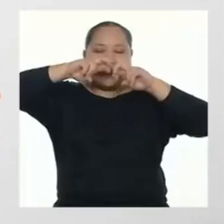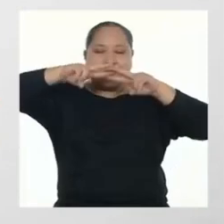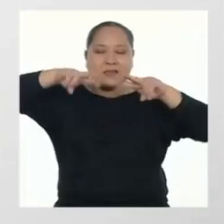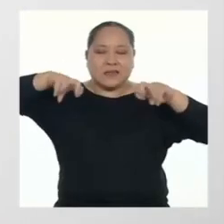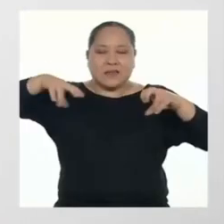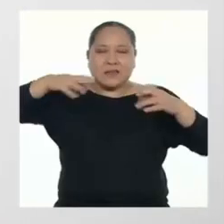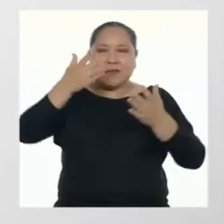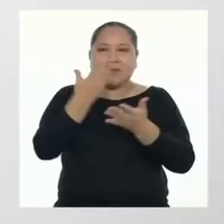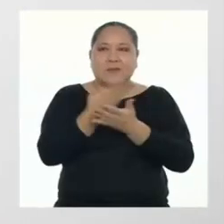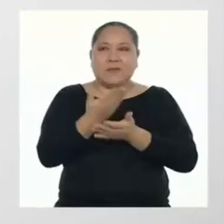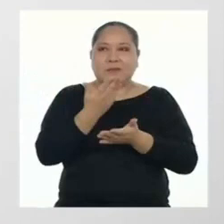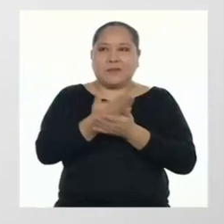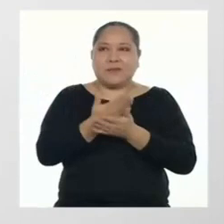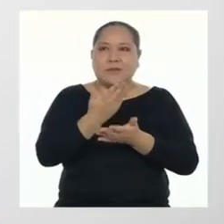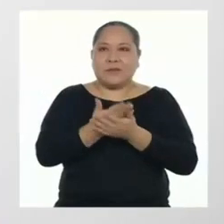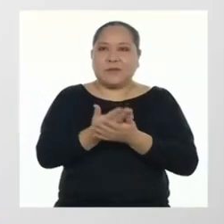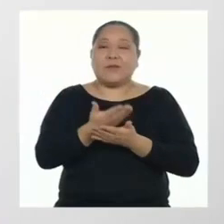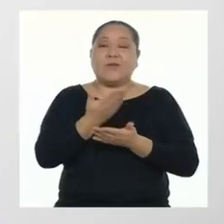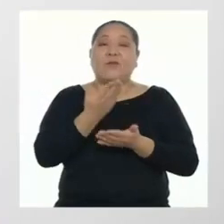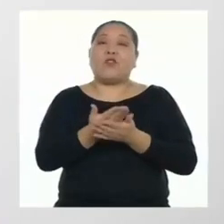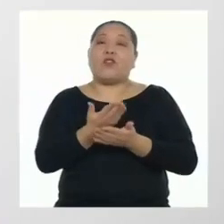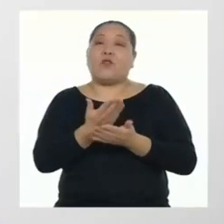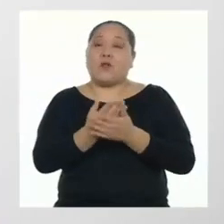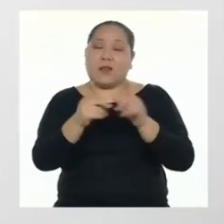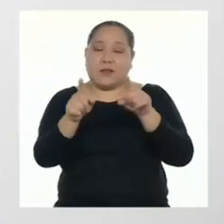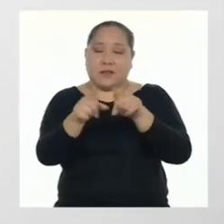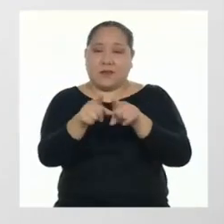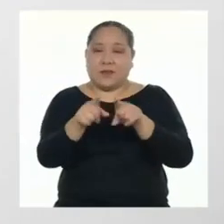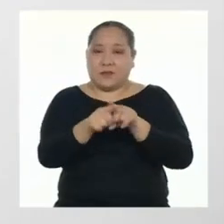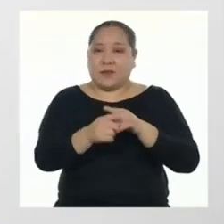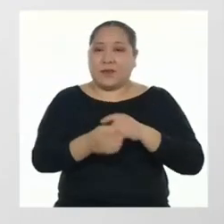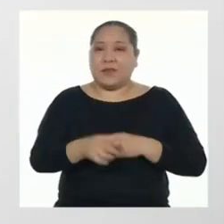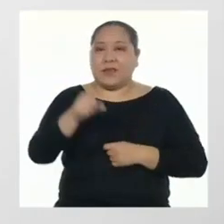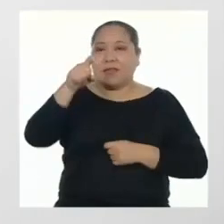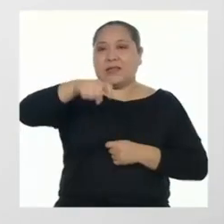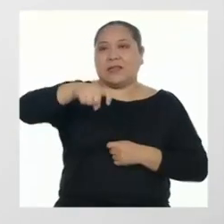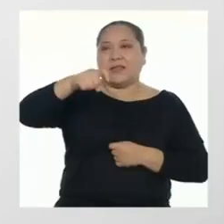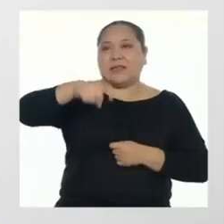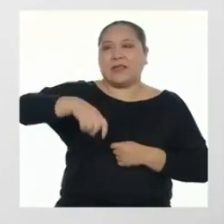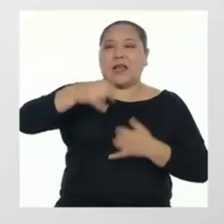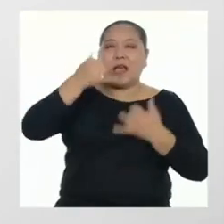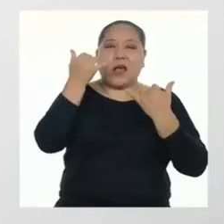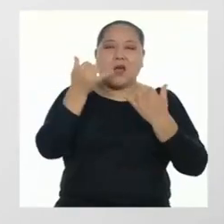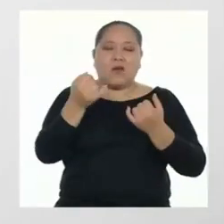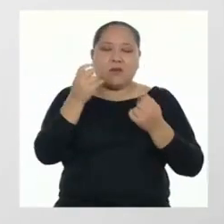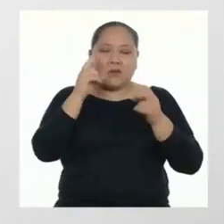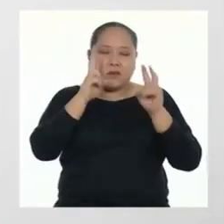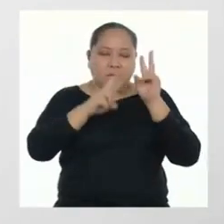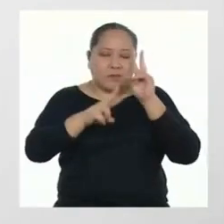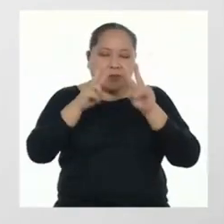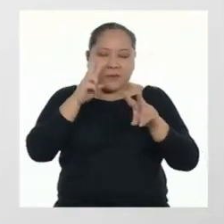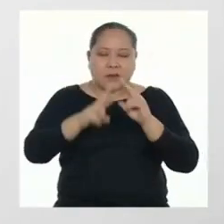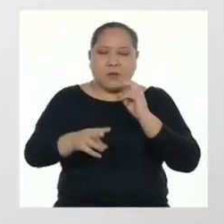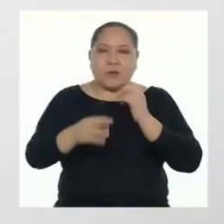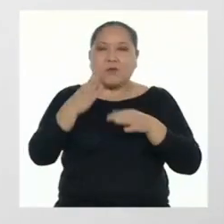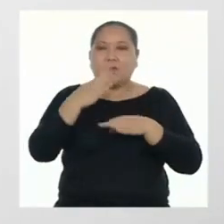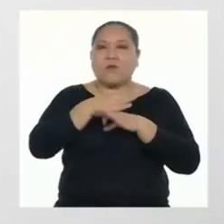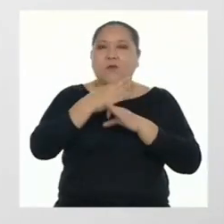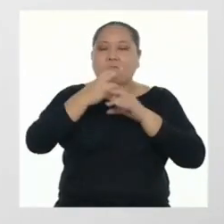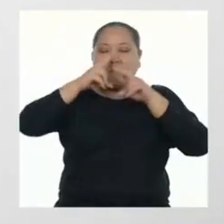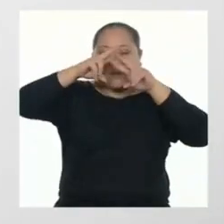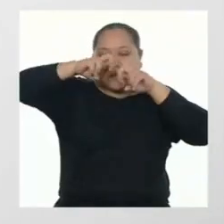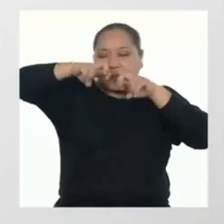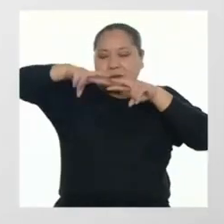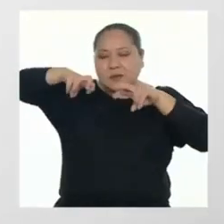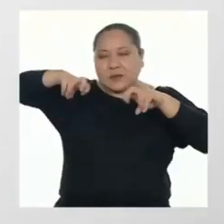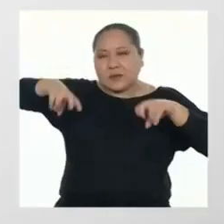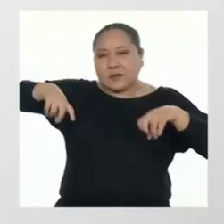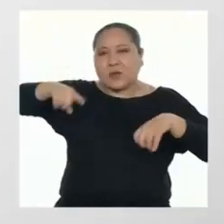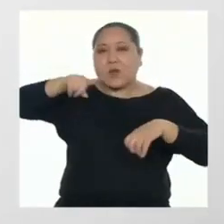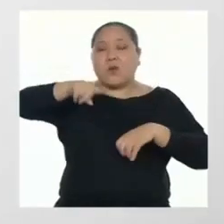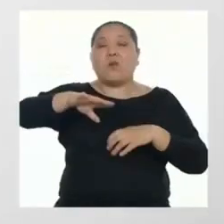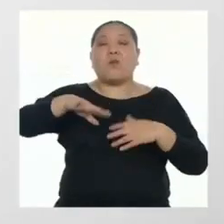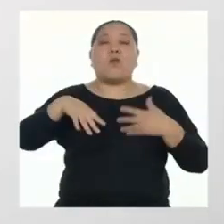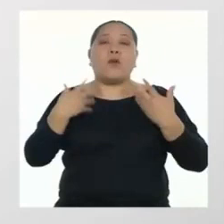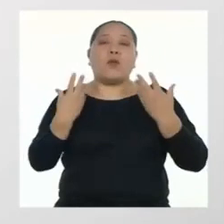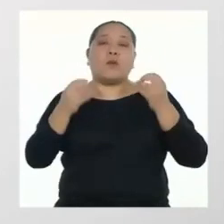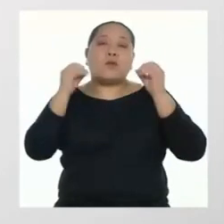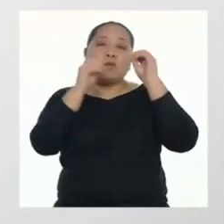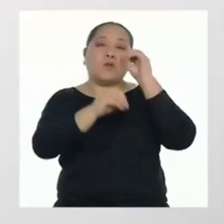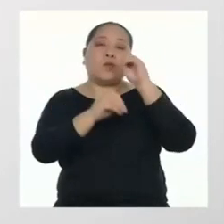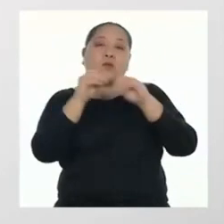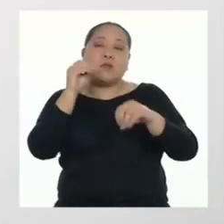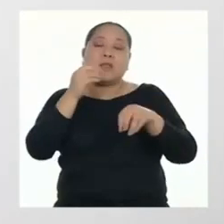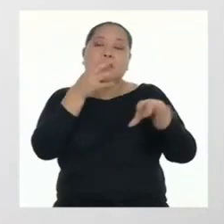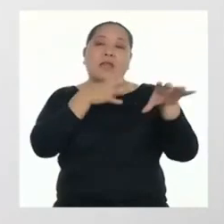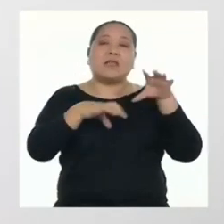Fondo de las cosas y corroborar también. Por eso, ahora diseñamos estrategias para hacer indagación donde podamos proponer